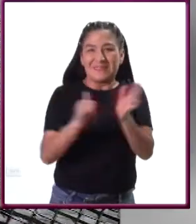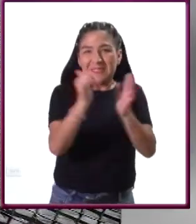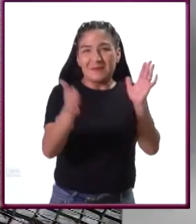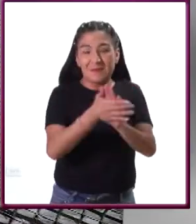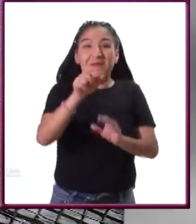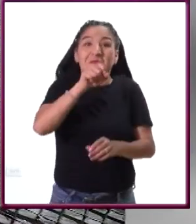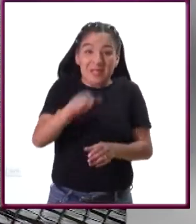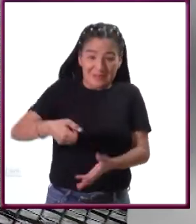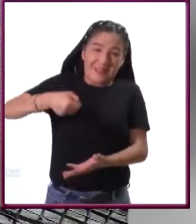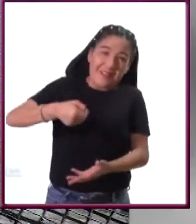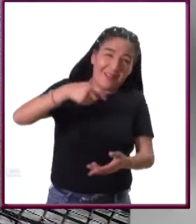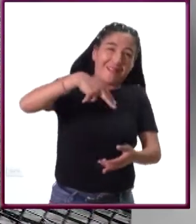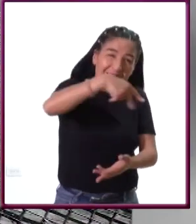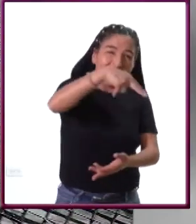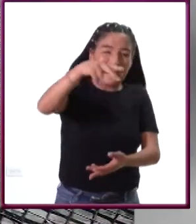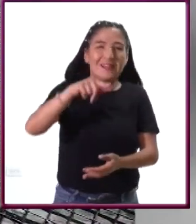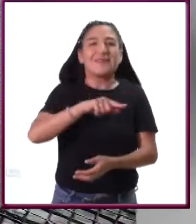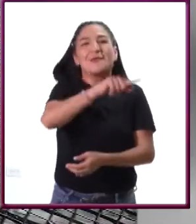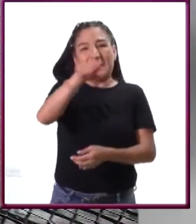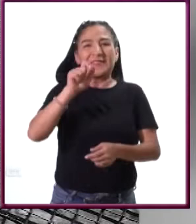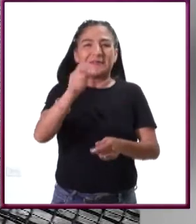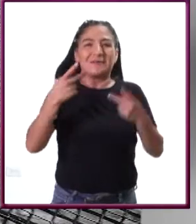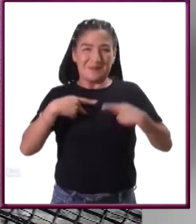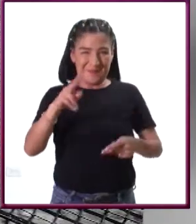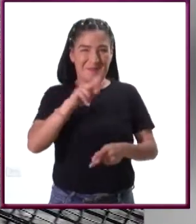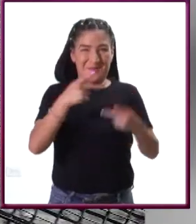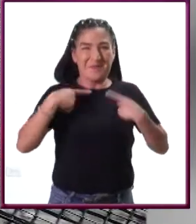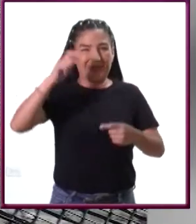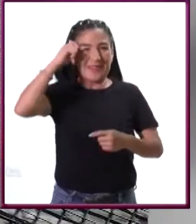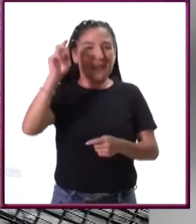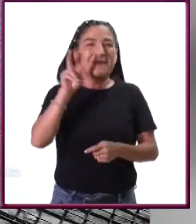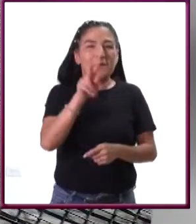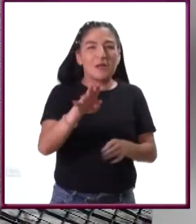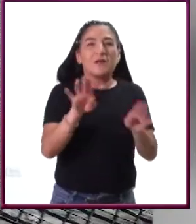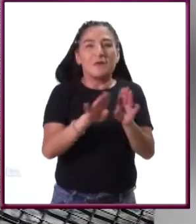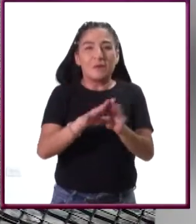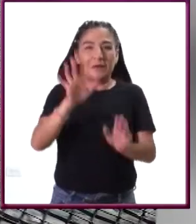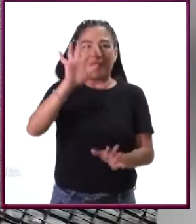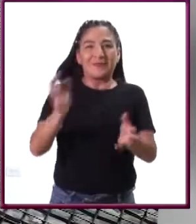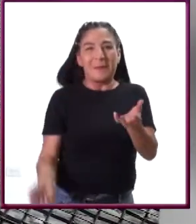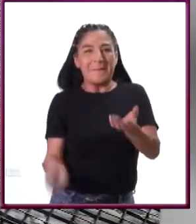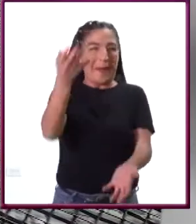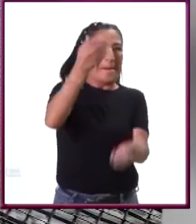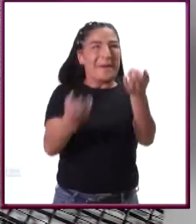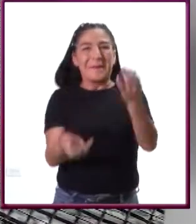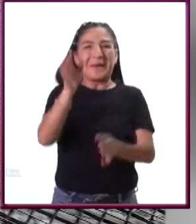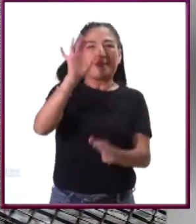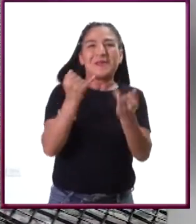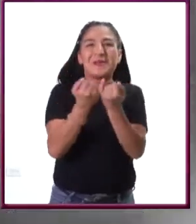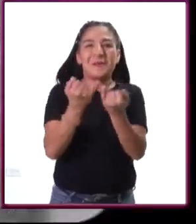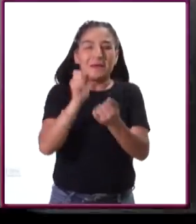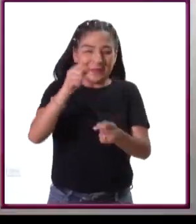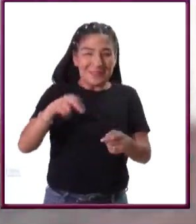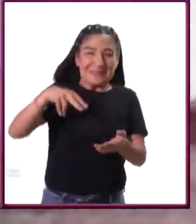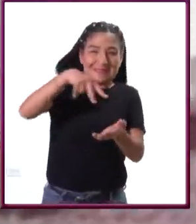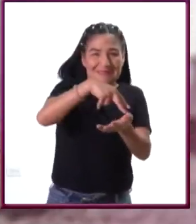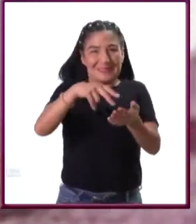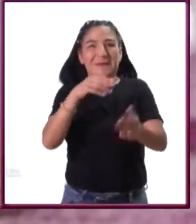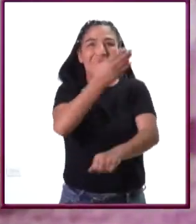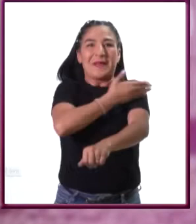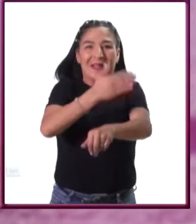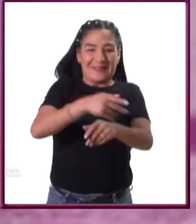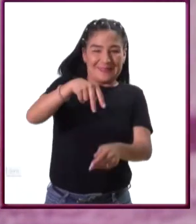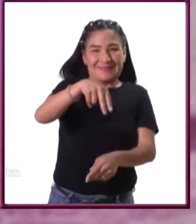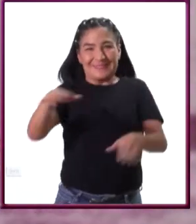tiempo? Algunos de los albañiles parecen malabaristas caminando sobre el techo o sobre tablas. En